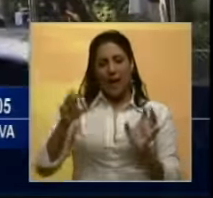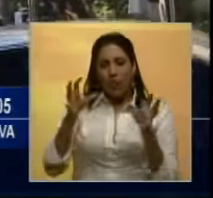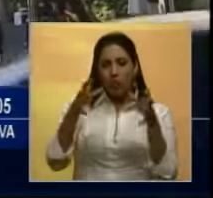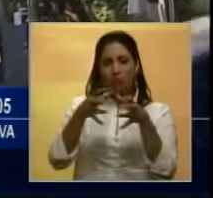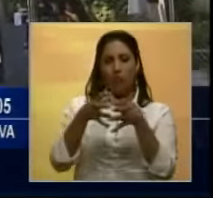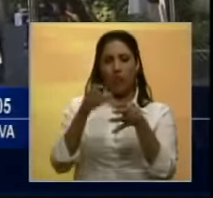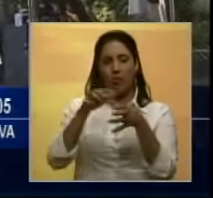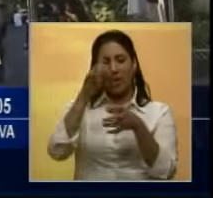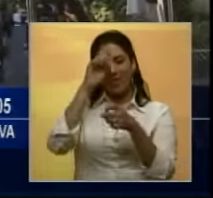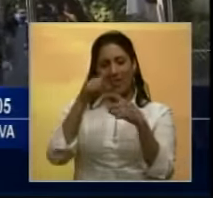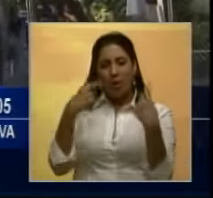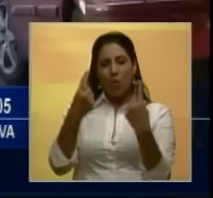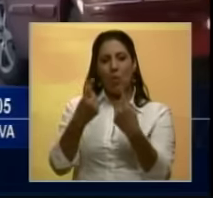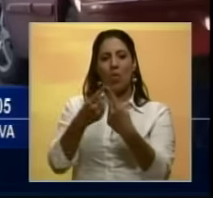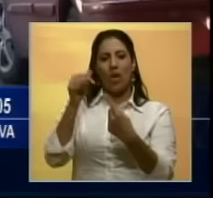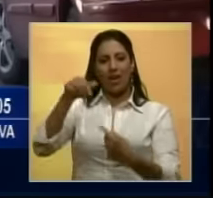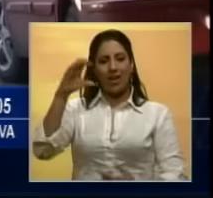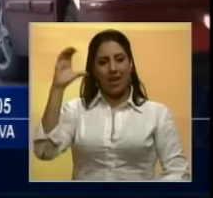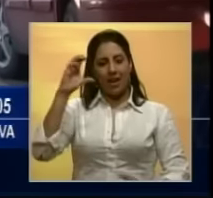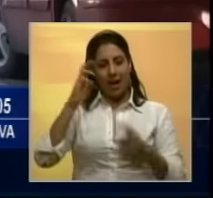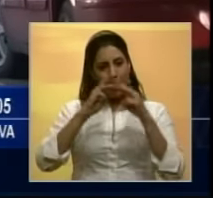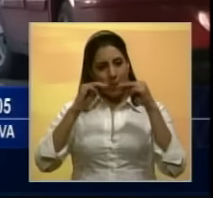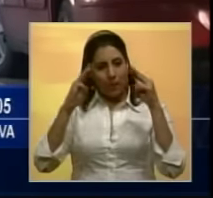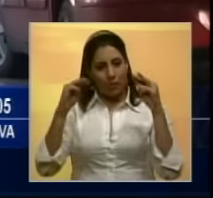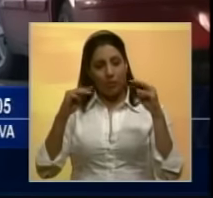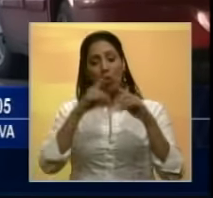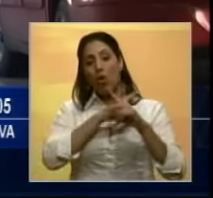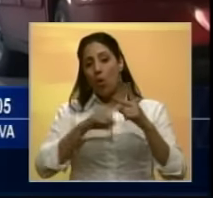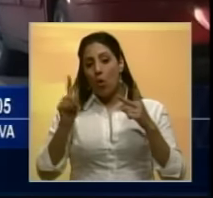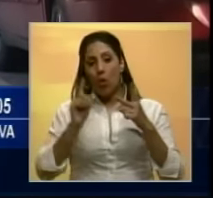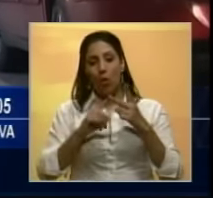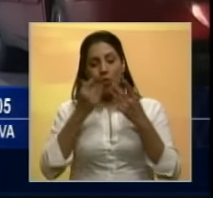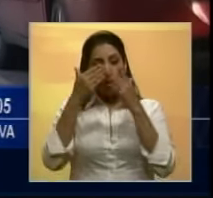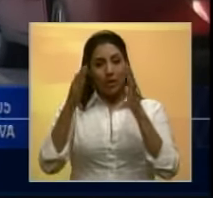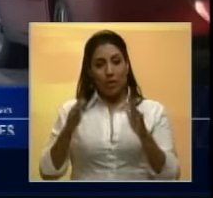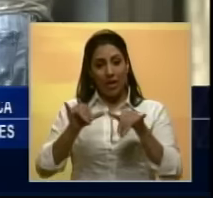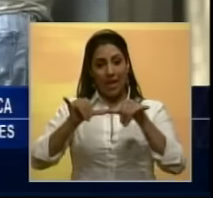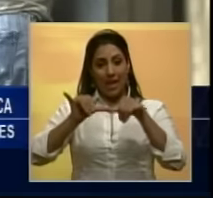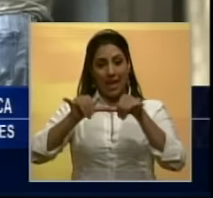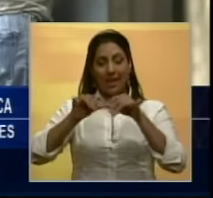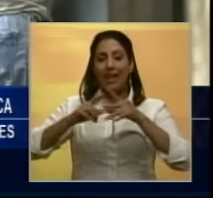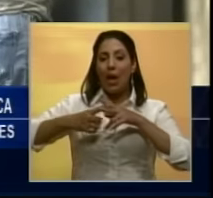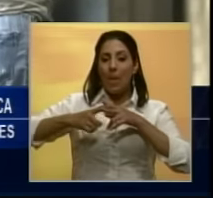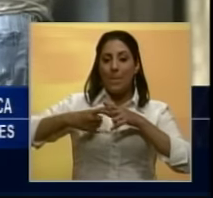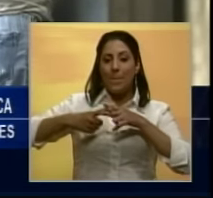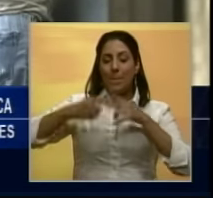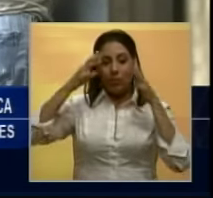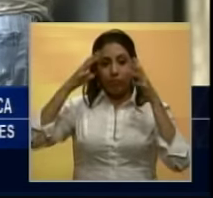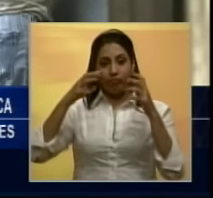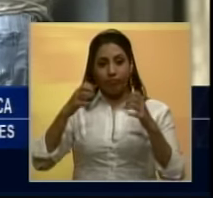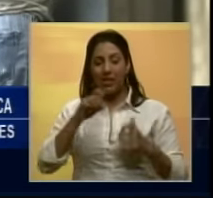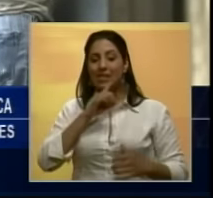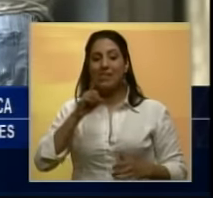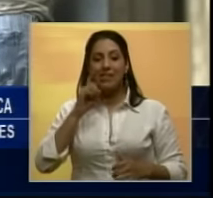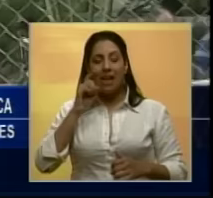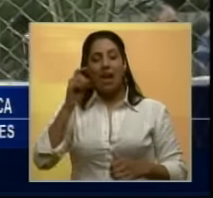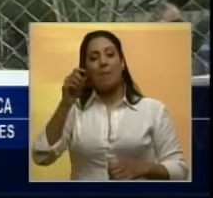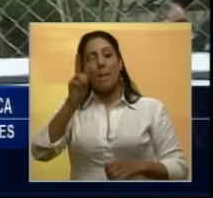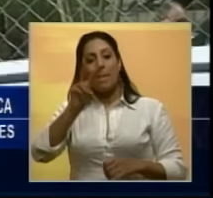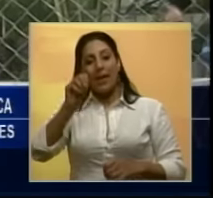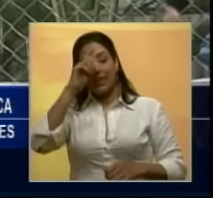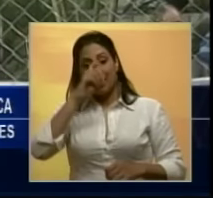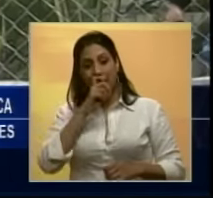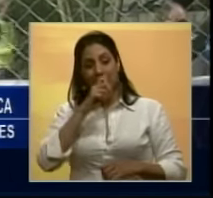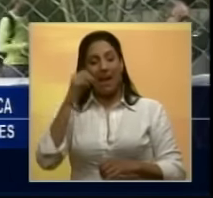criminal que opera en el área metropolitana de Caracas. En otro caso, el estudiante de ingeniería mecánica Jean Francisco Díaz, de 20